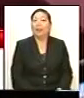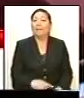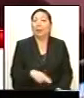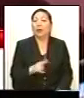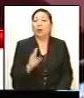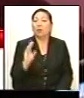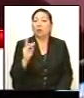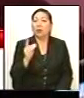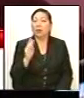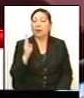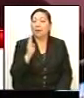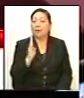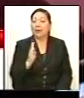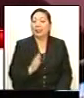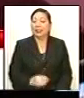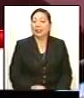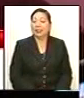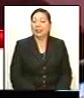Perú-Bolivia-Brasil.